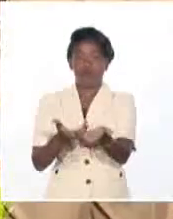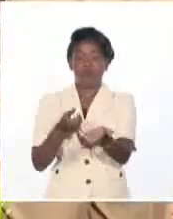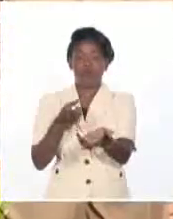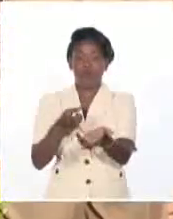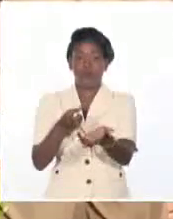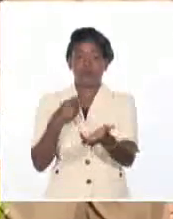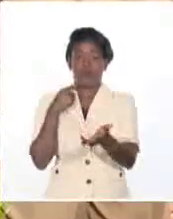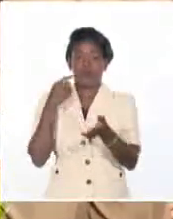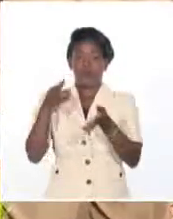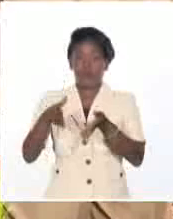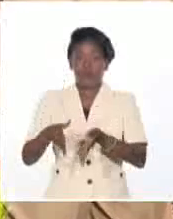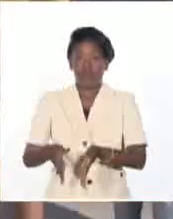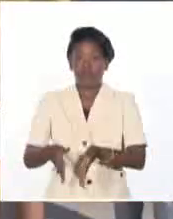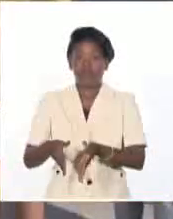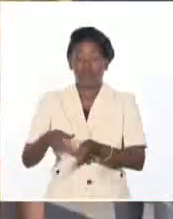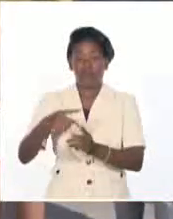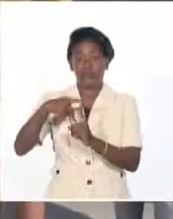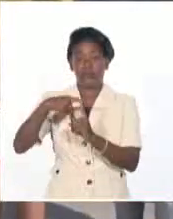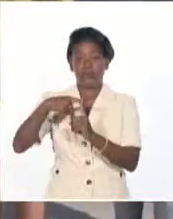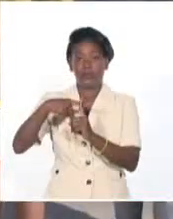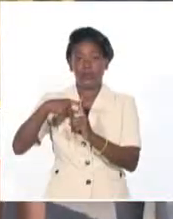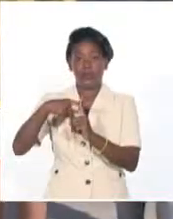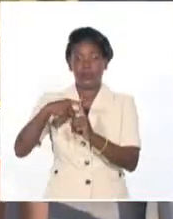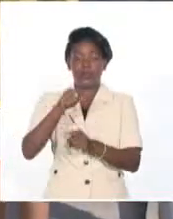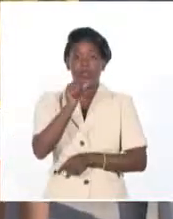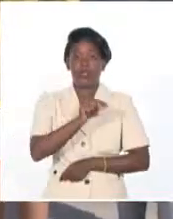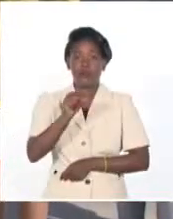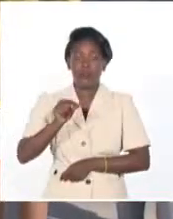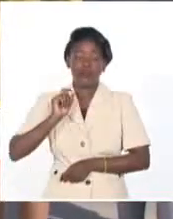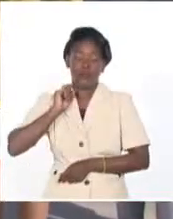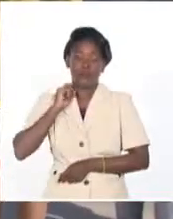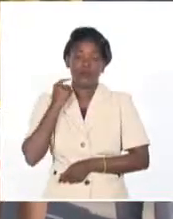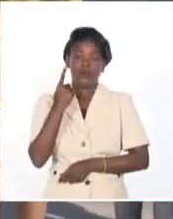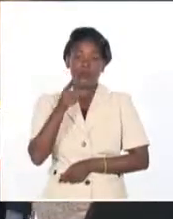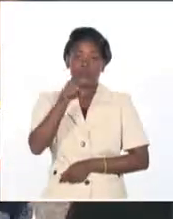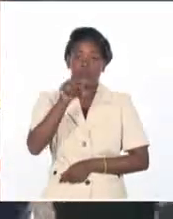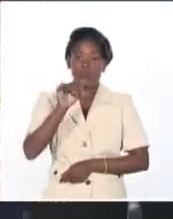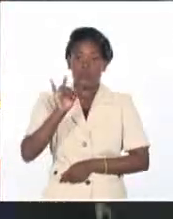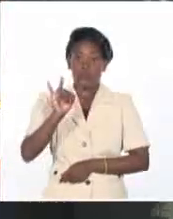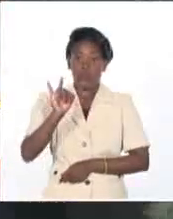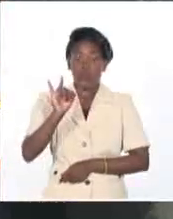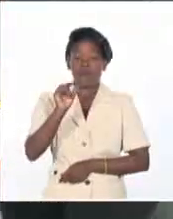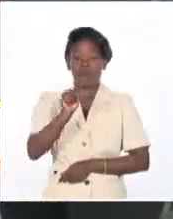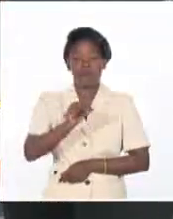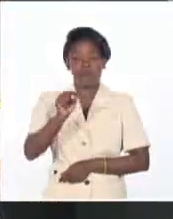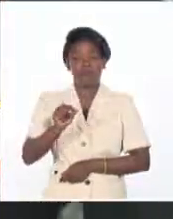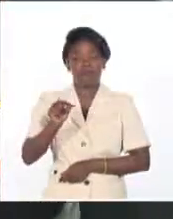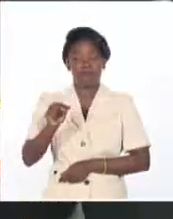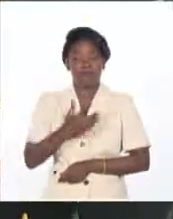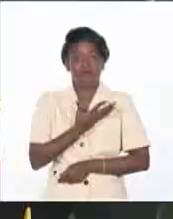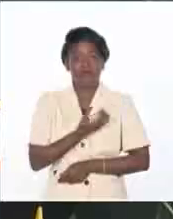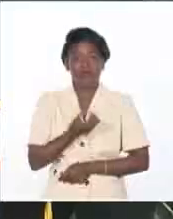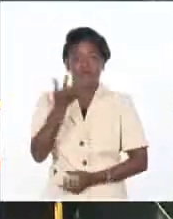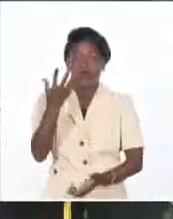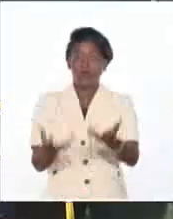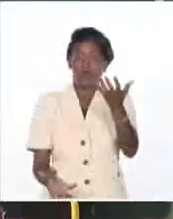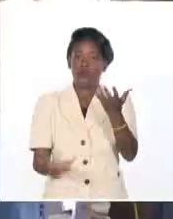sagrado altar de la patria a los caídos hace un año atrás en el incendio de la zona industrial de Matanzas.